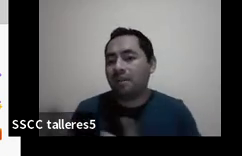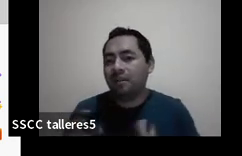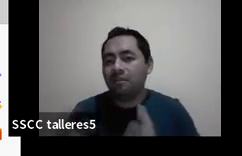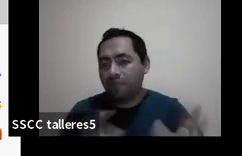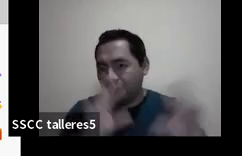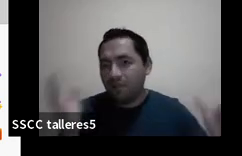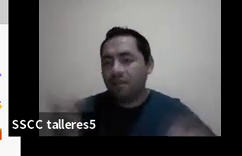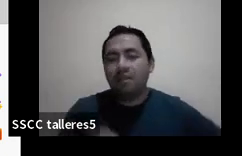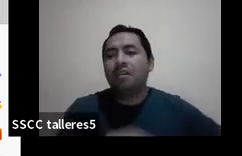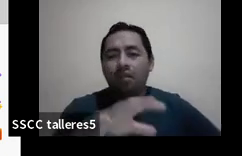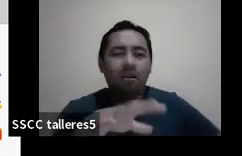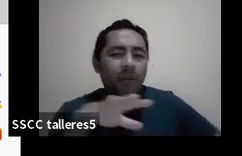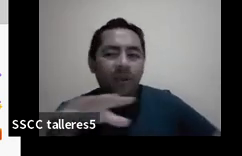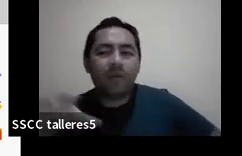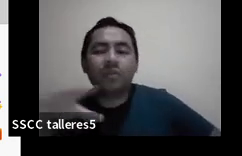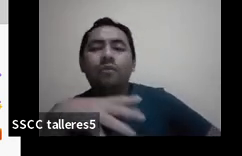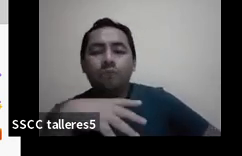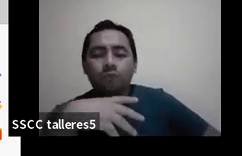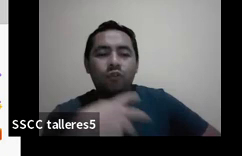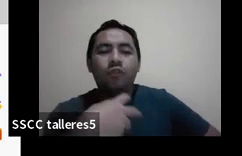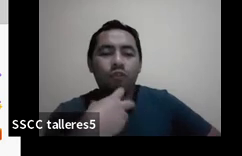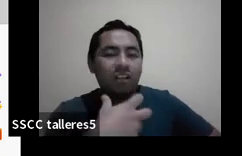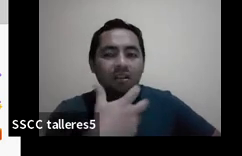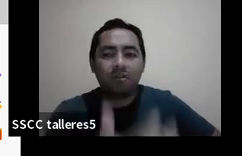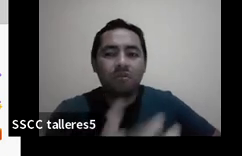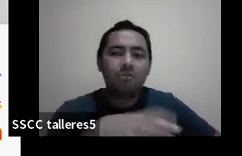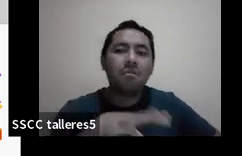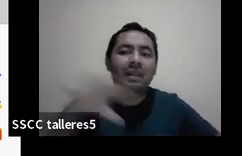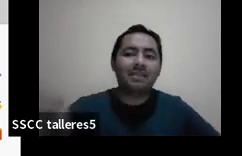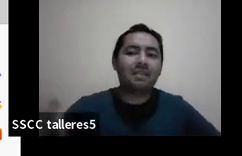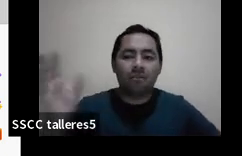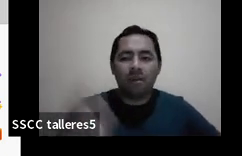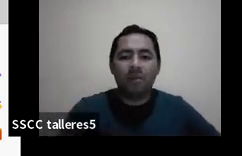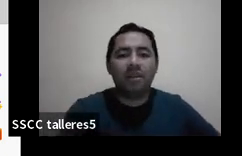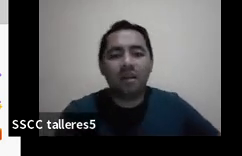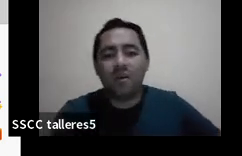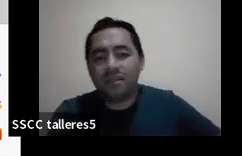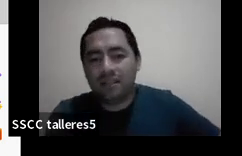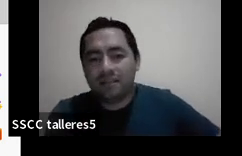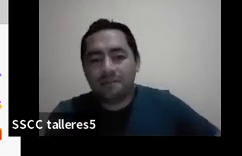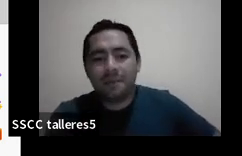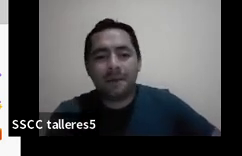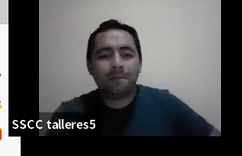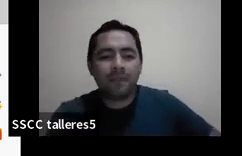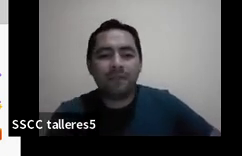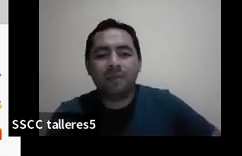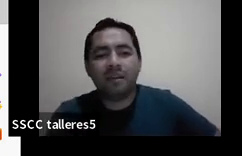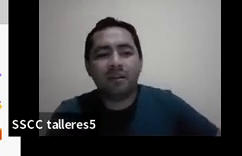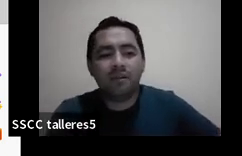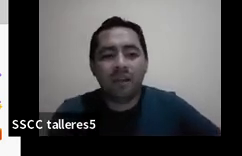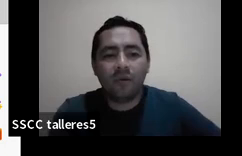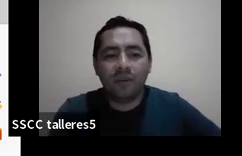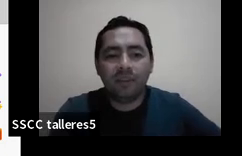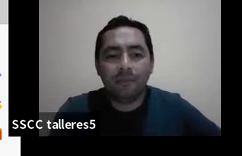también aprenden. Pero la mayoría que he visto, muchos sordos oralizados no ven necesario aprender lengua de señas, ¿ya? Eso